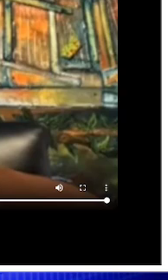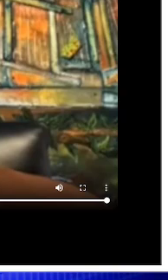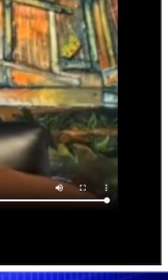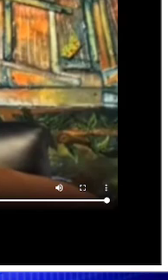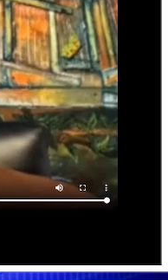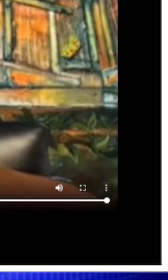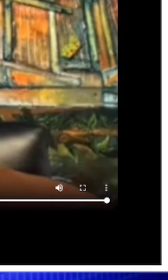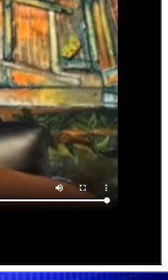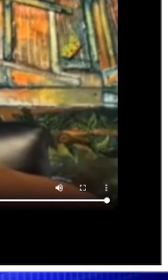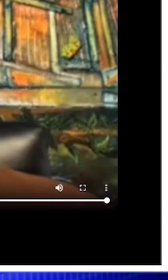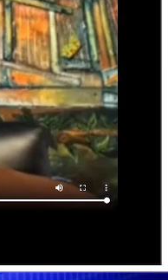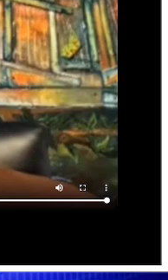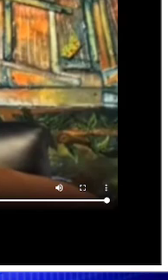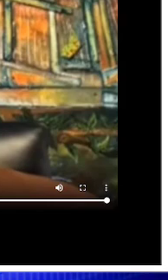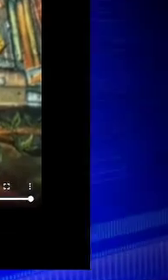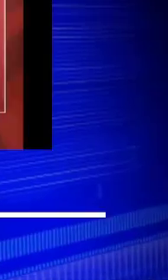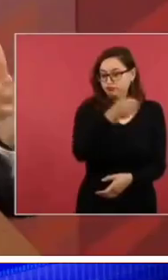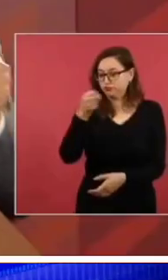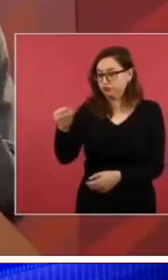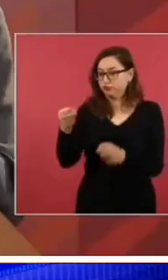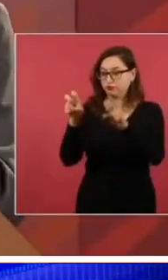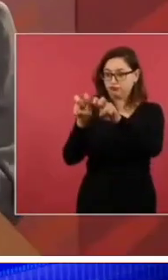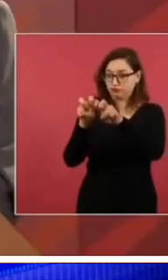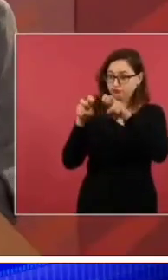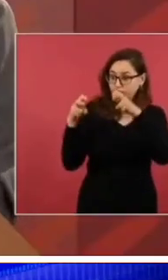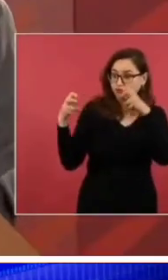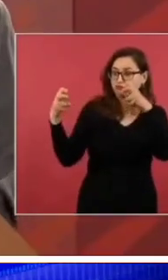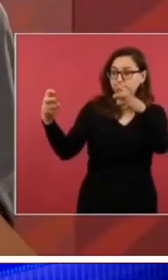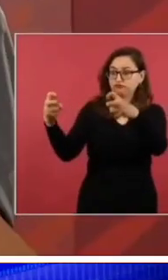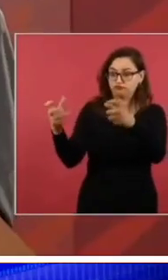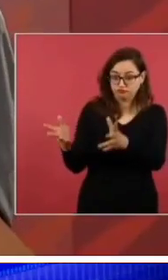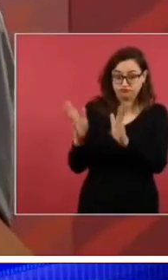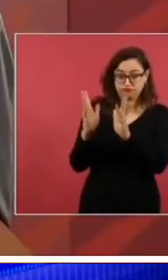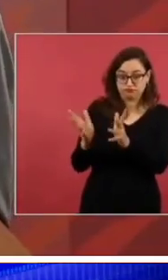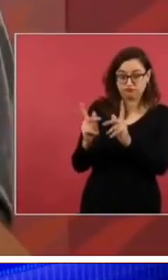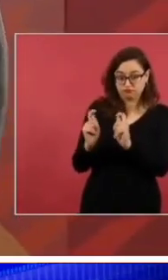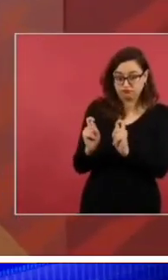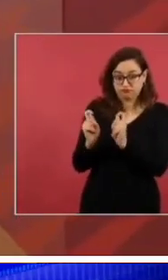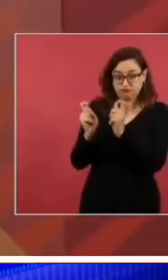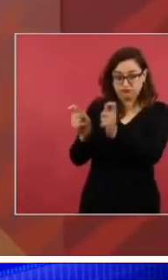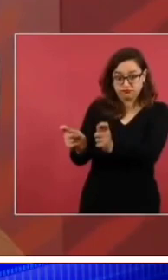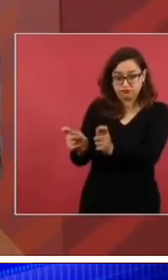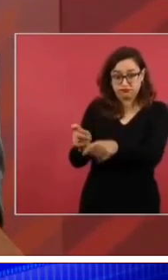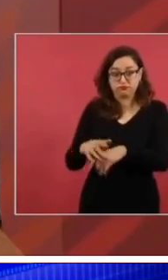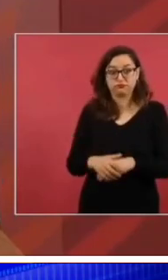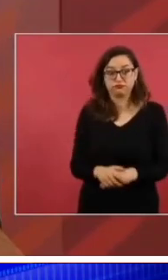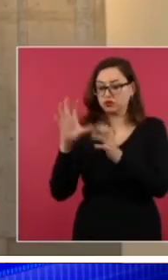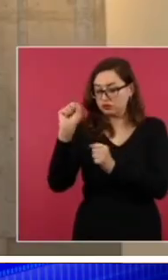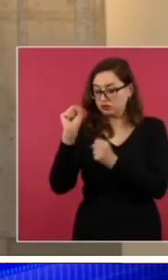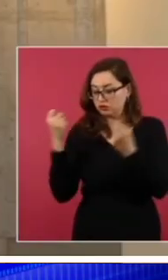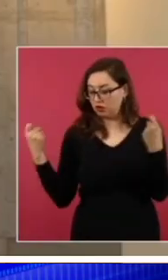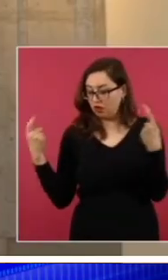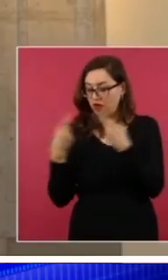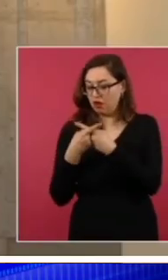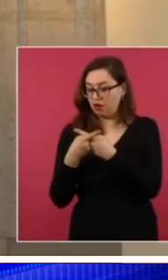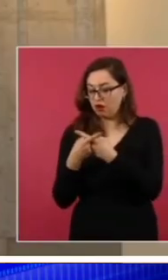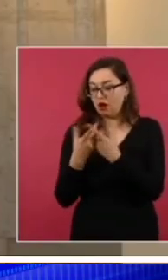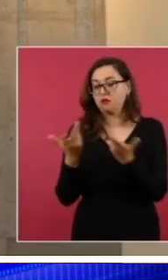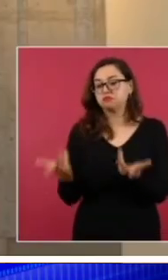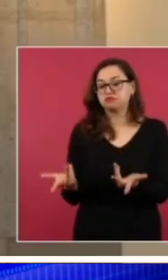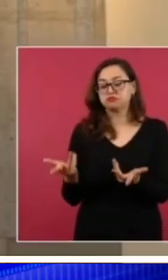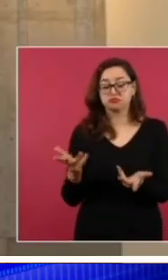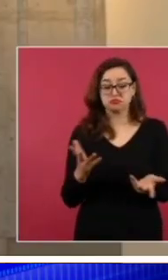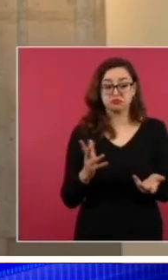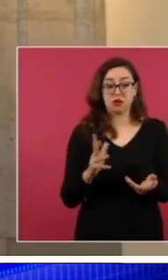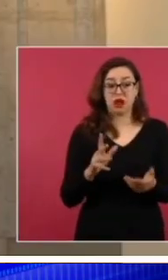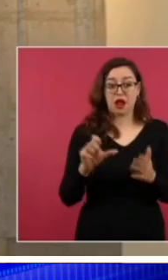para quitarle votos a alejandro armenta y que se alcanzara así el triunfo que ya sabía que ya me dio